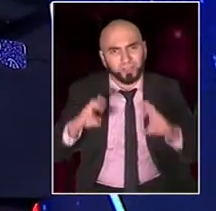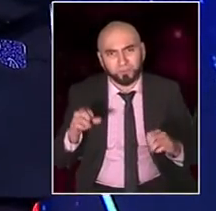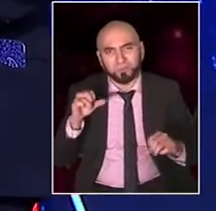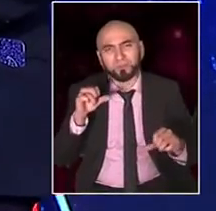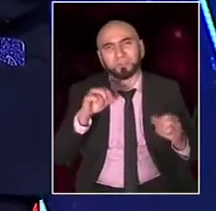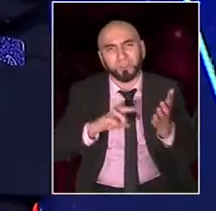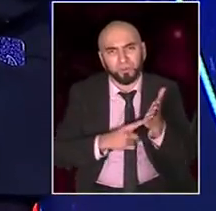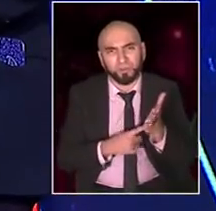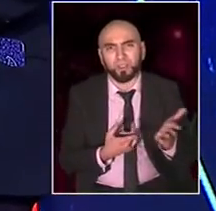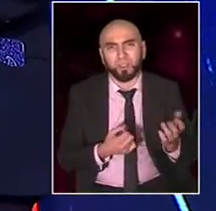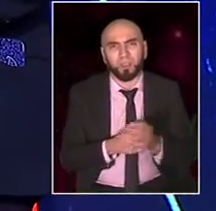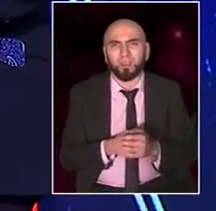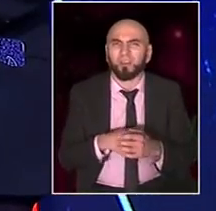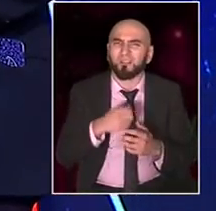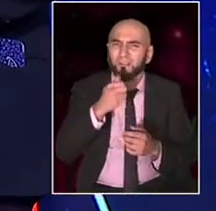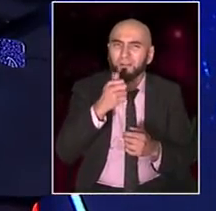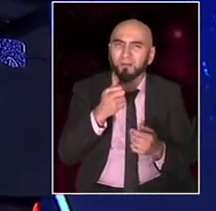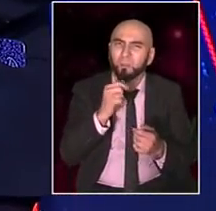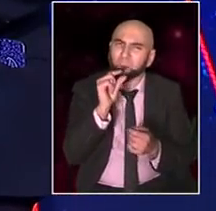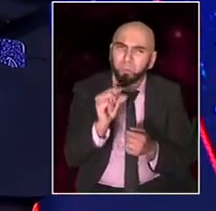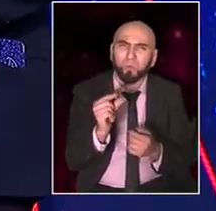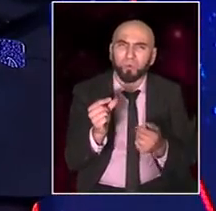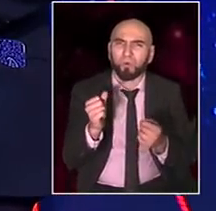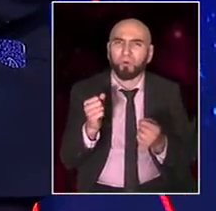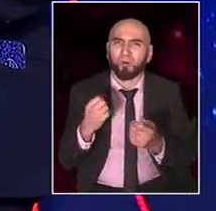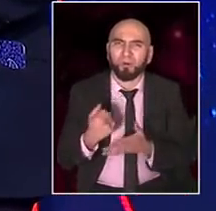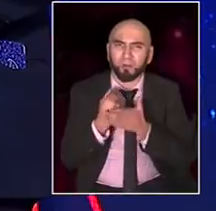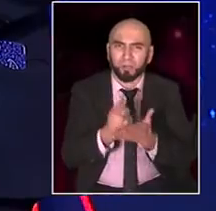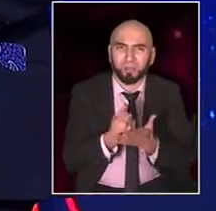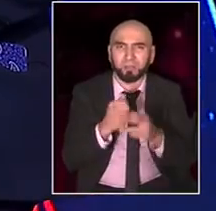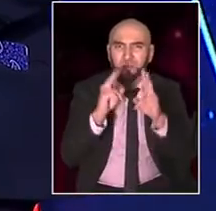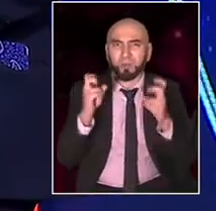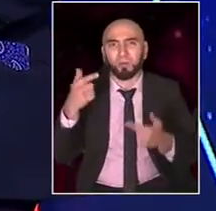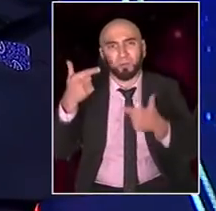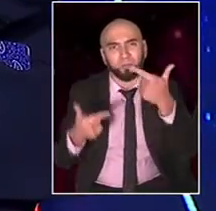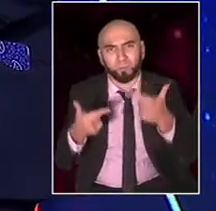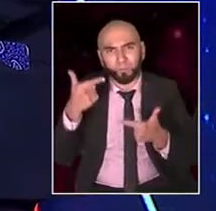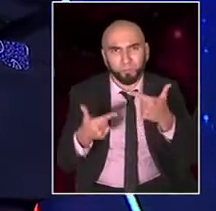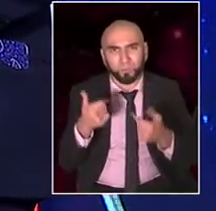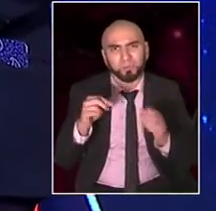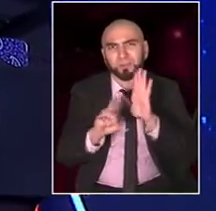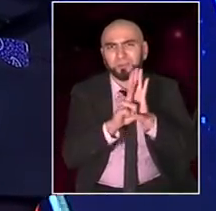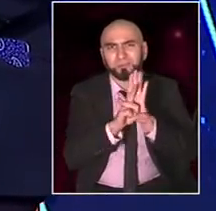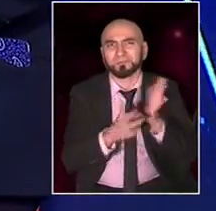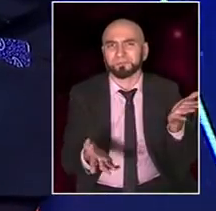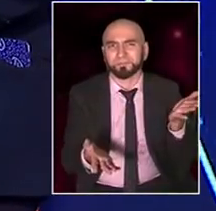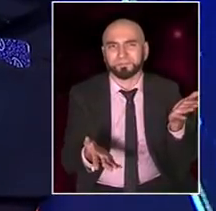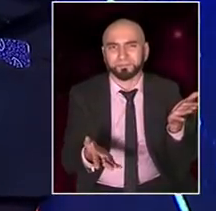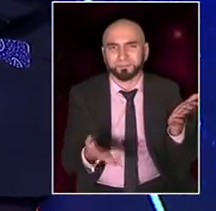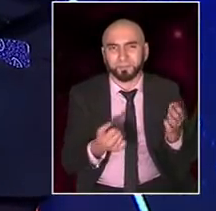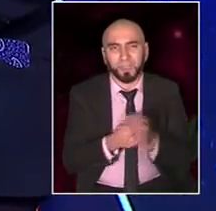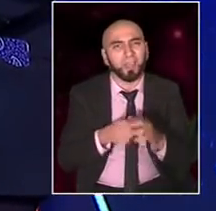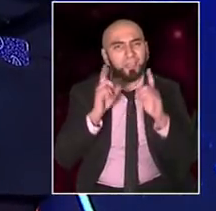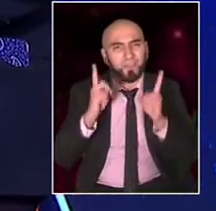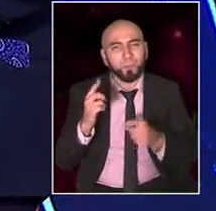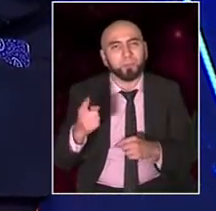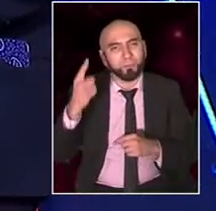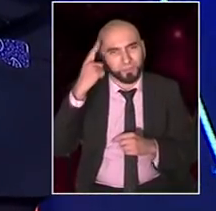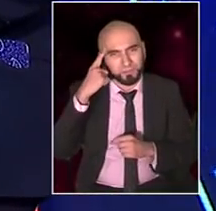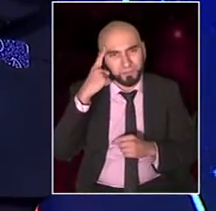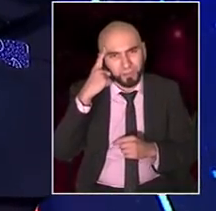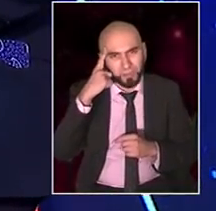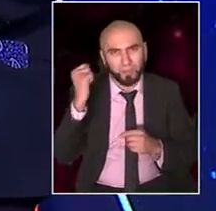nutren a la deliberación política y el proceso legislativo. Debemos tener en cuenta que